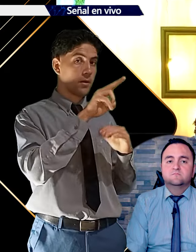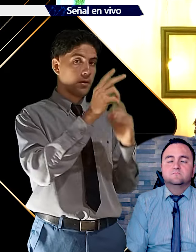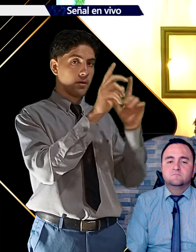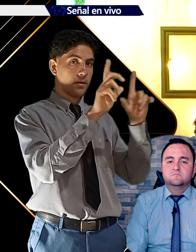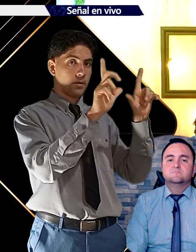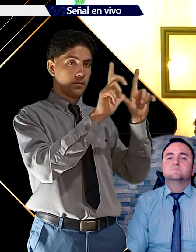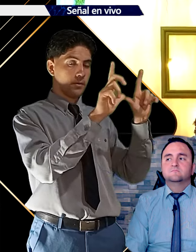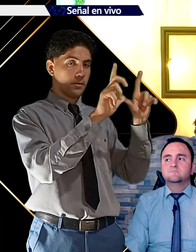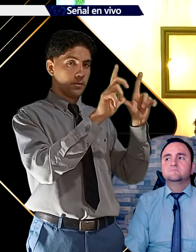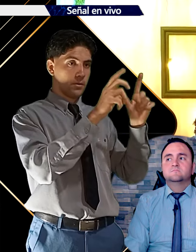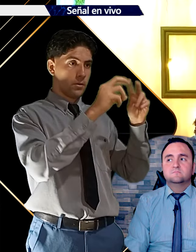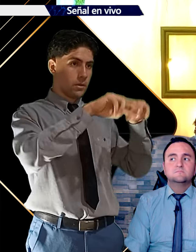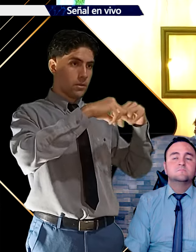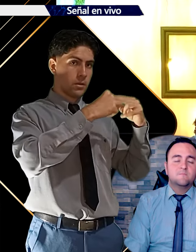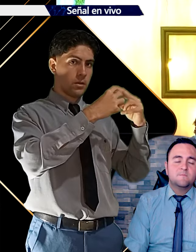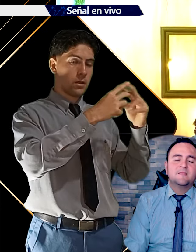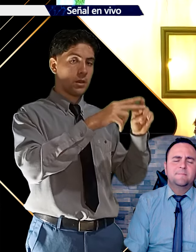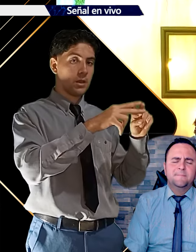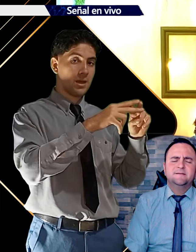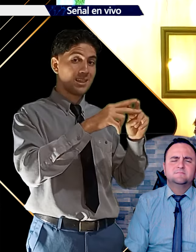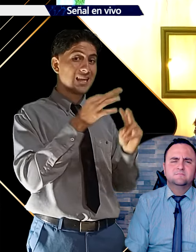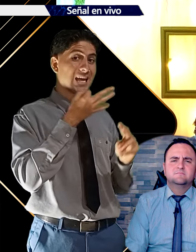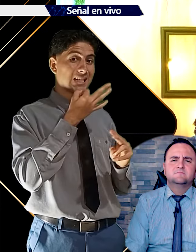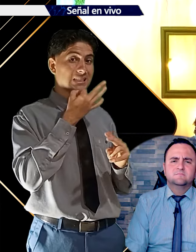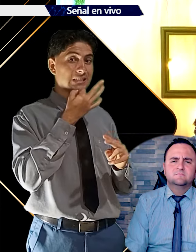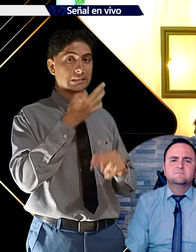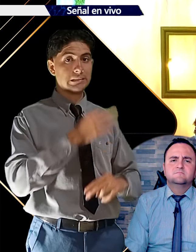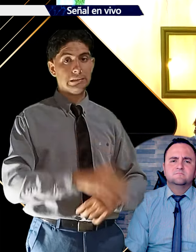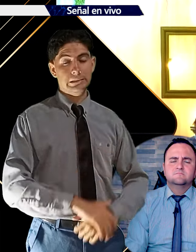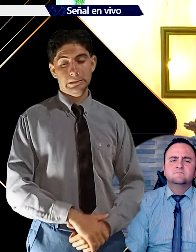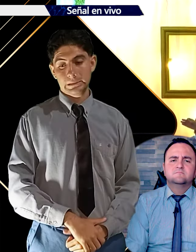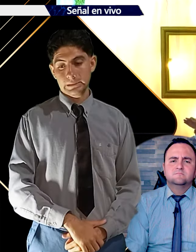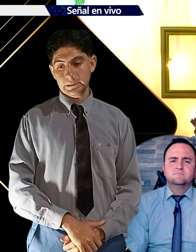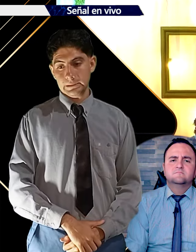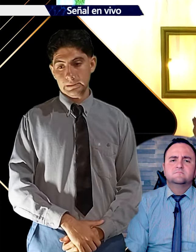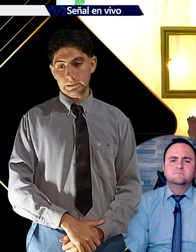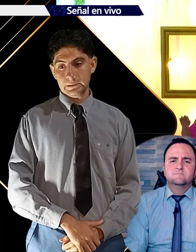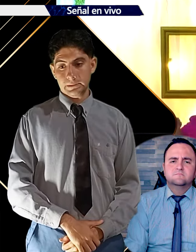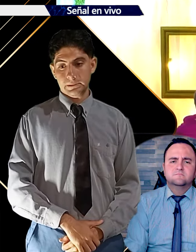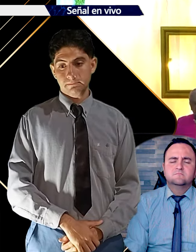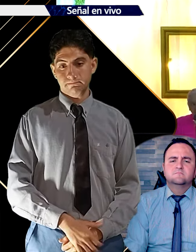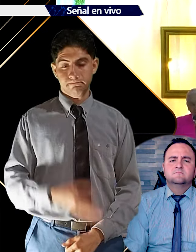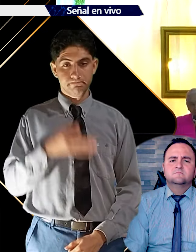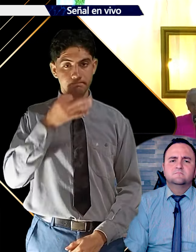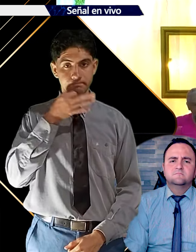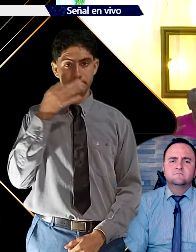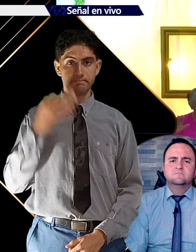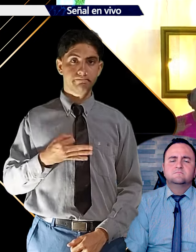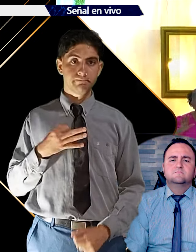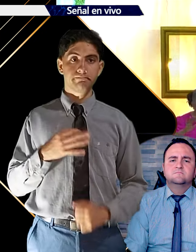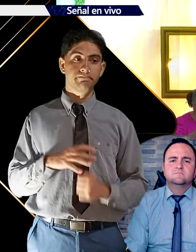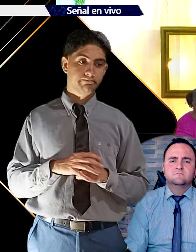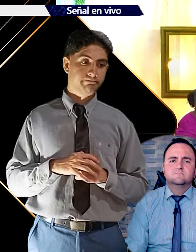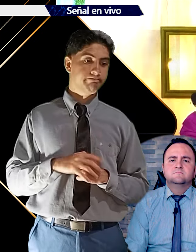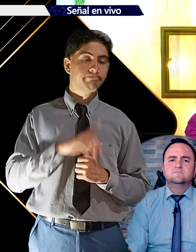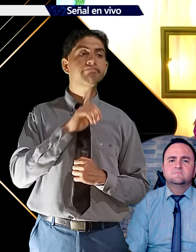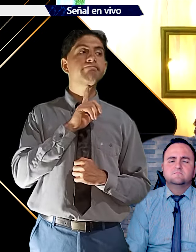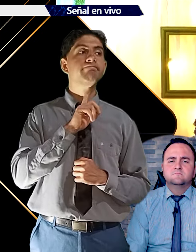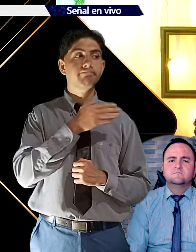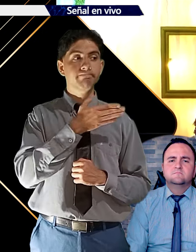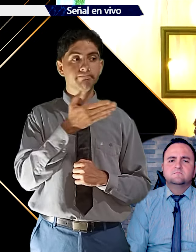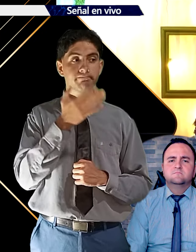la puerta, preciso, el muchacho estaba metido en una página de puro homosexualismo. Y el Señor le